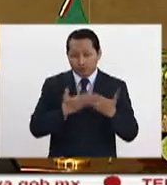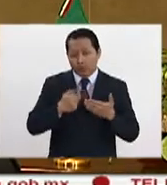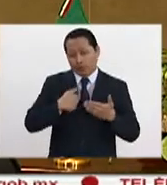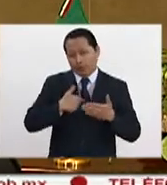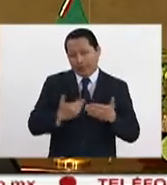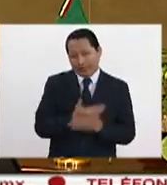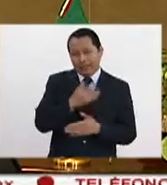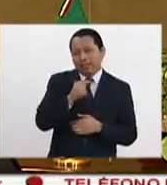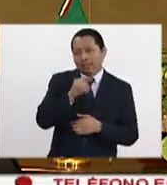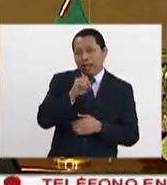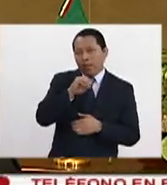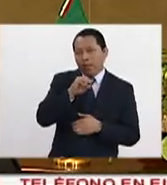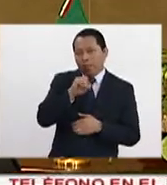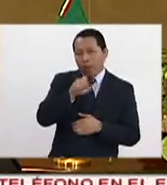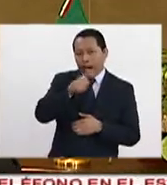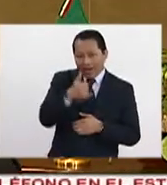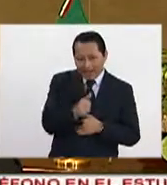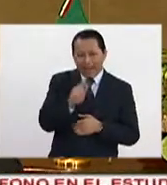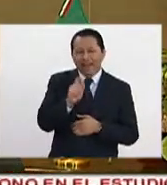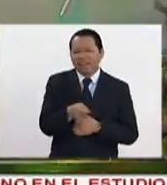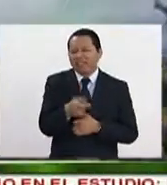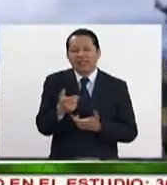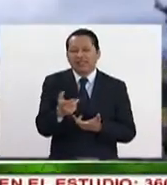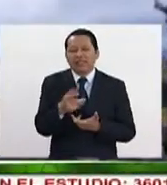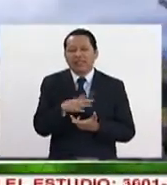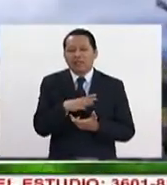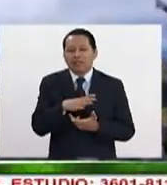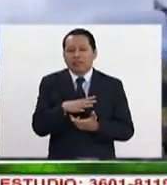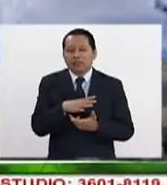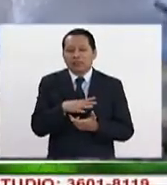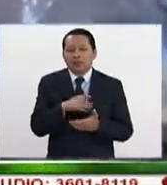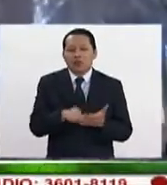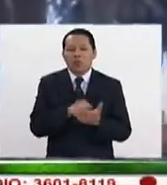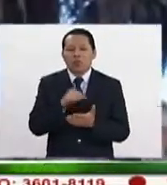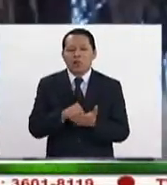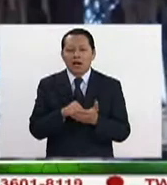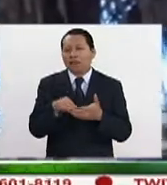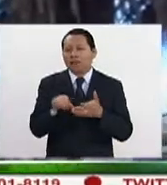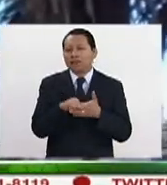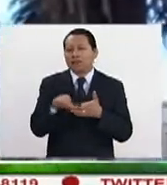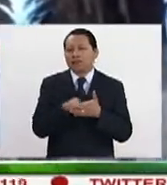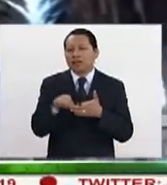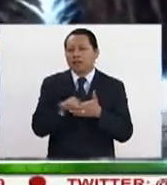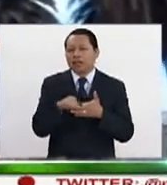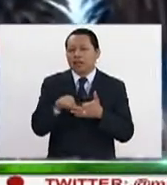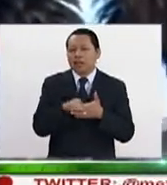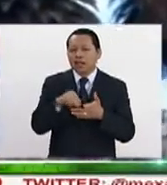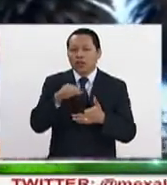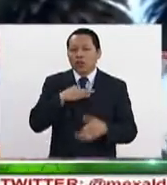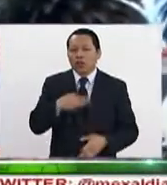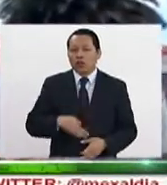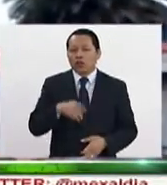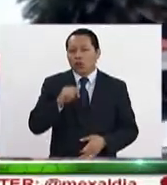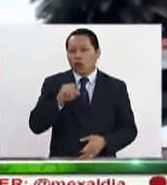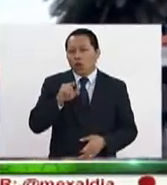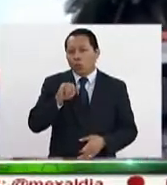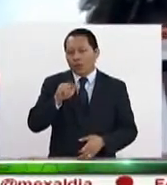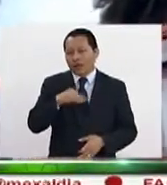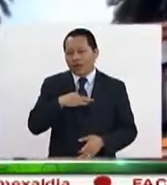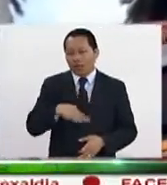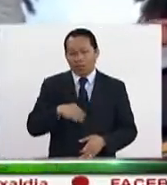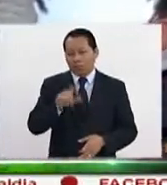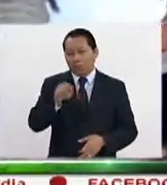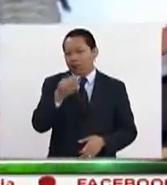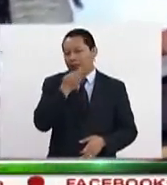en Temuaya. Temuaya es un municipio que está cerca de Toluca, unos 20